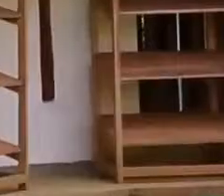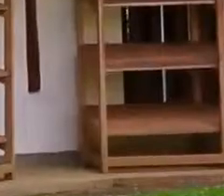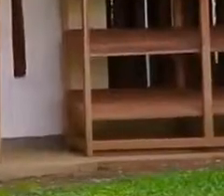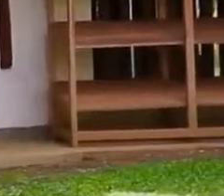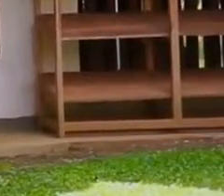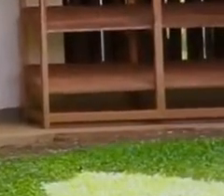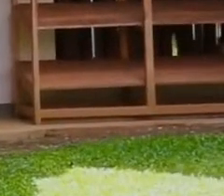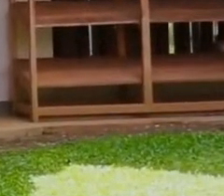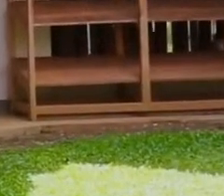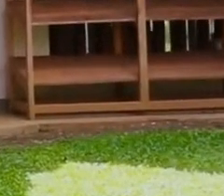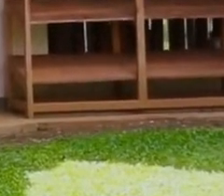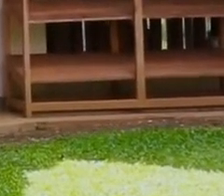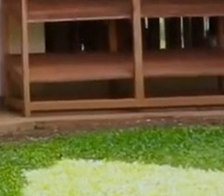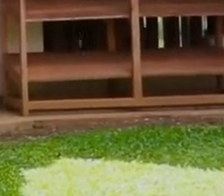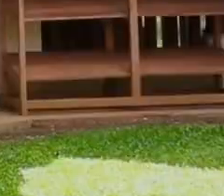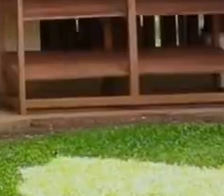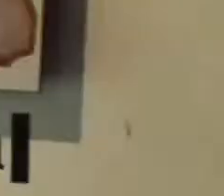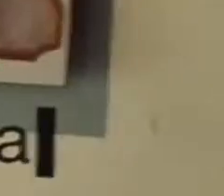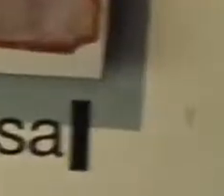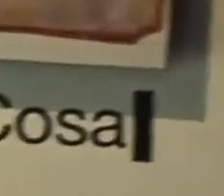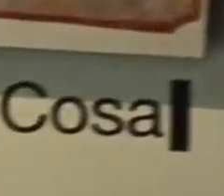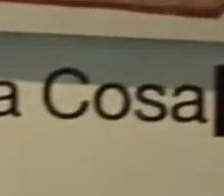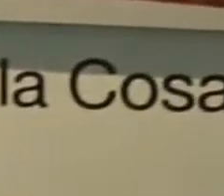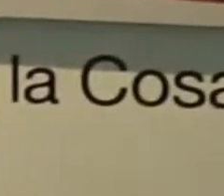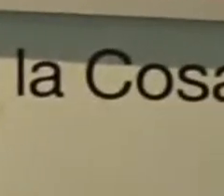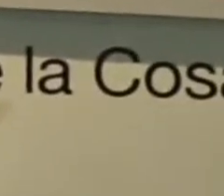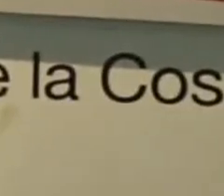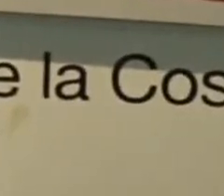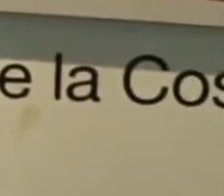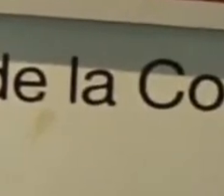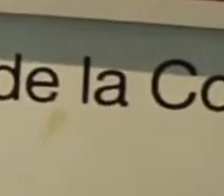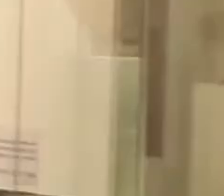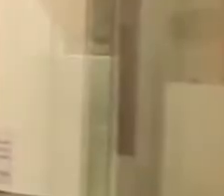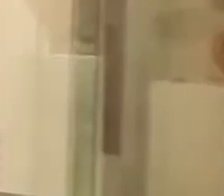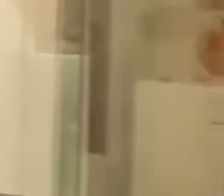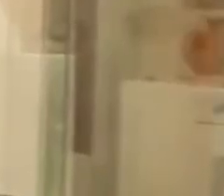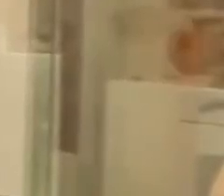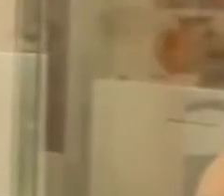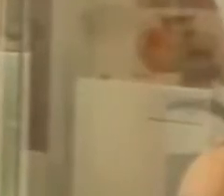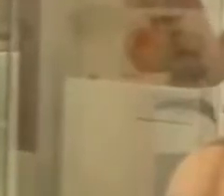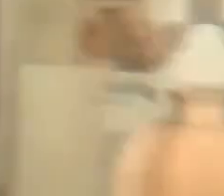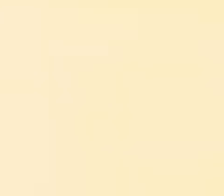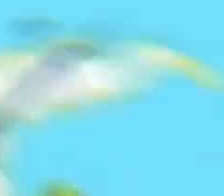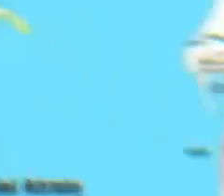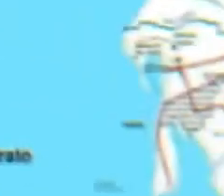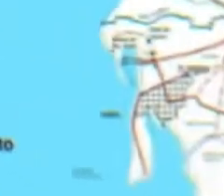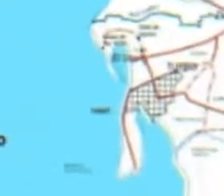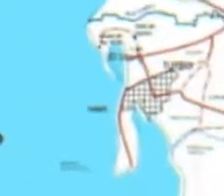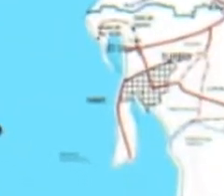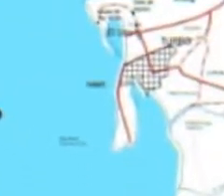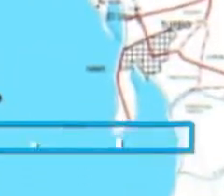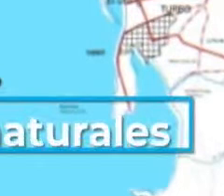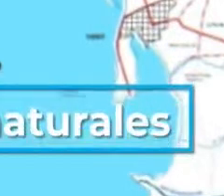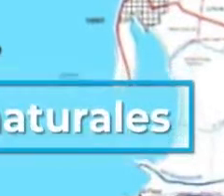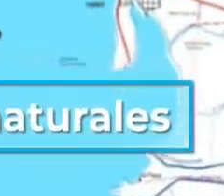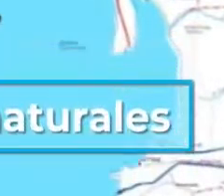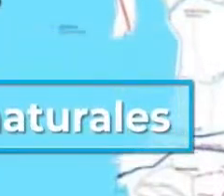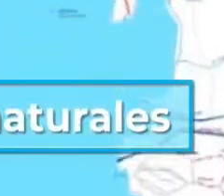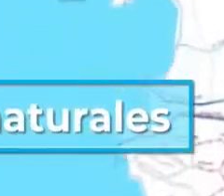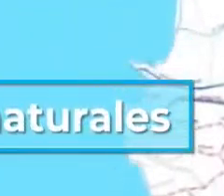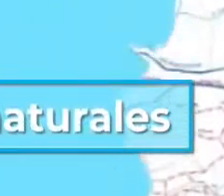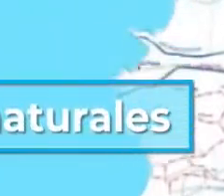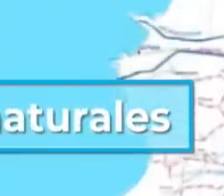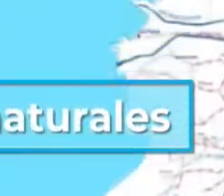Arqueológico, que está cimentado sobre la primera ciudad fundada en tierra firme, como lo es Santa María la Antigua del Darién. El corredor